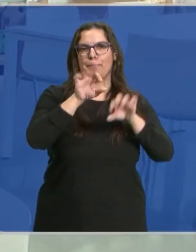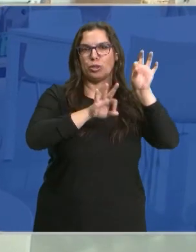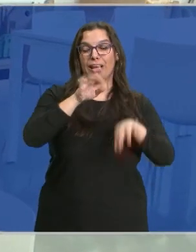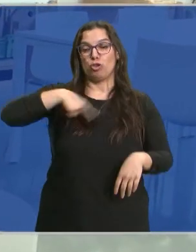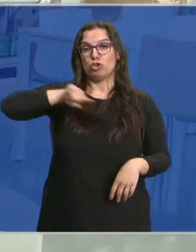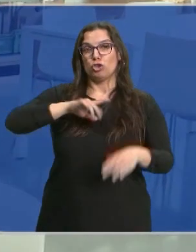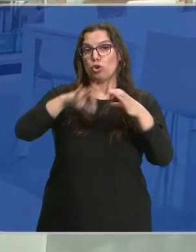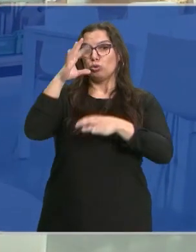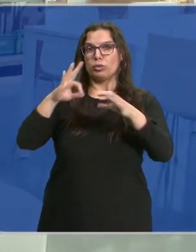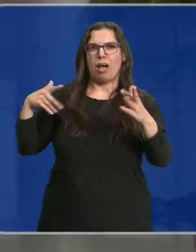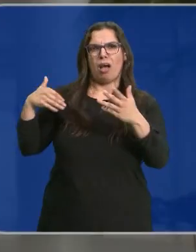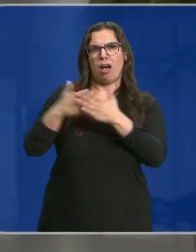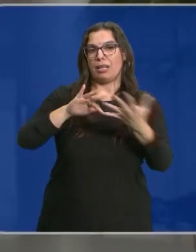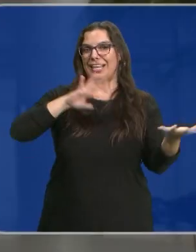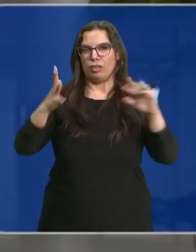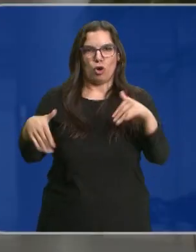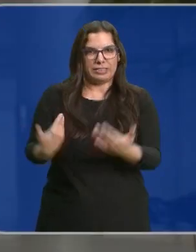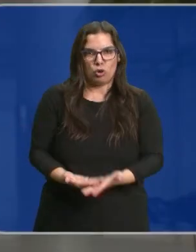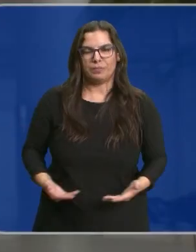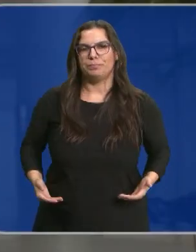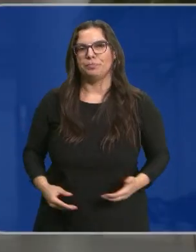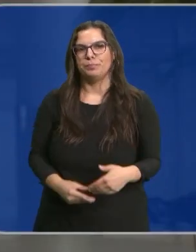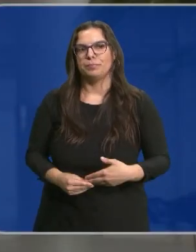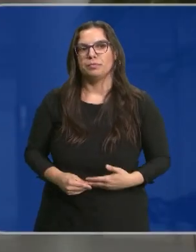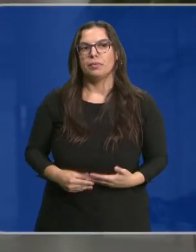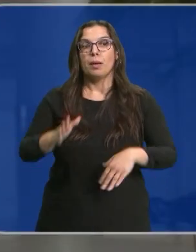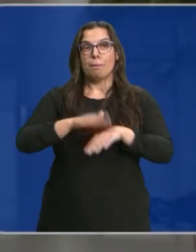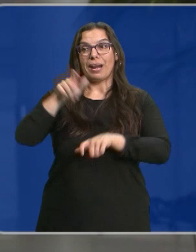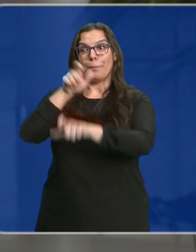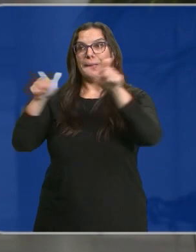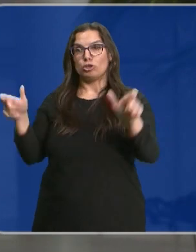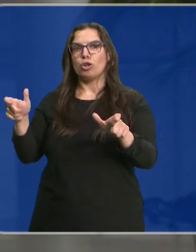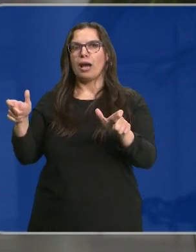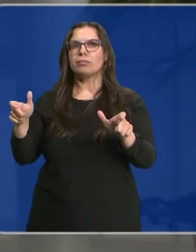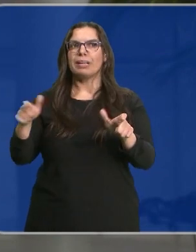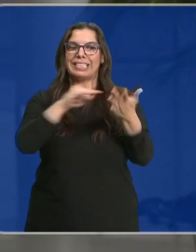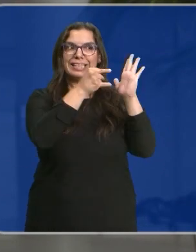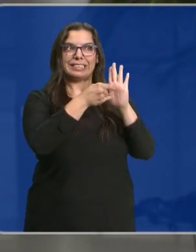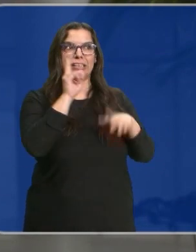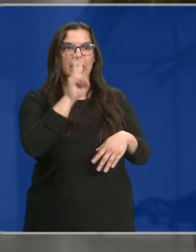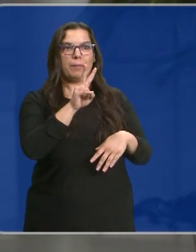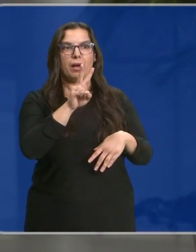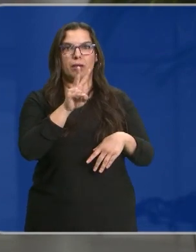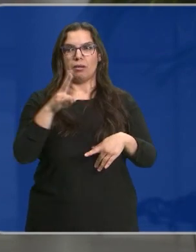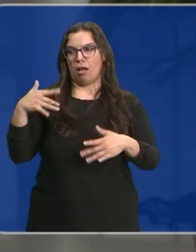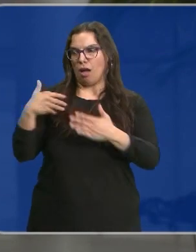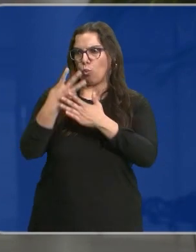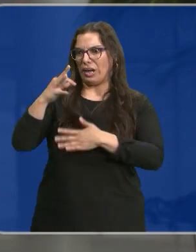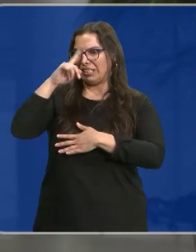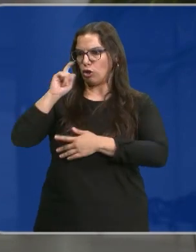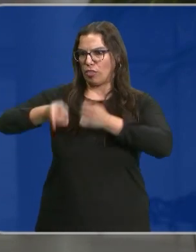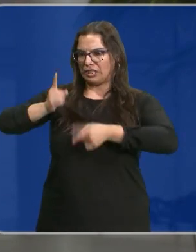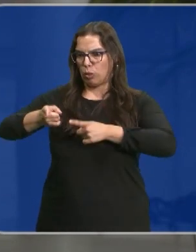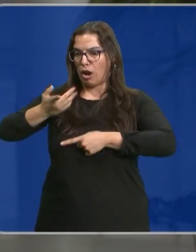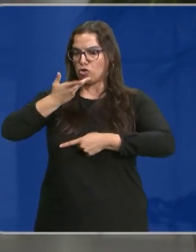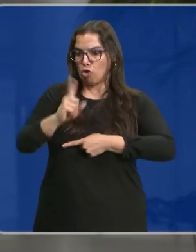con el modelo al azar desde la transición. Para hacer que la ciudadanía confíe más en el sistema, en un sistema que desconocía después de 40 años y que por lo menos